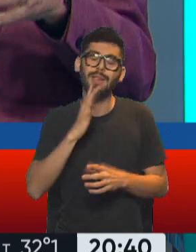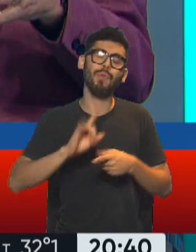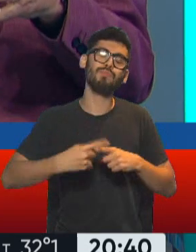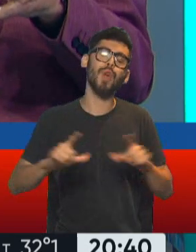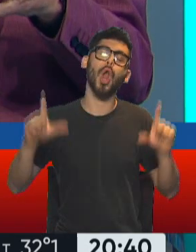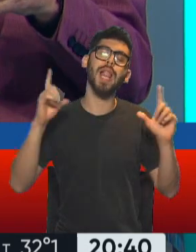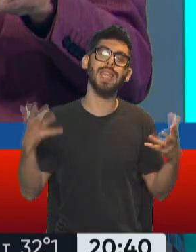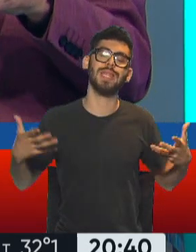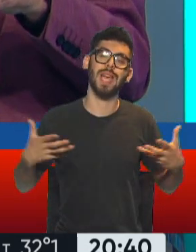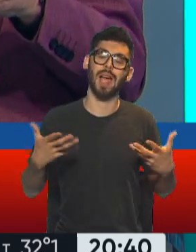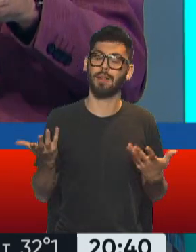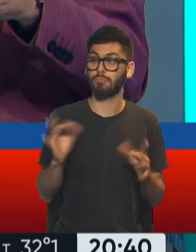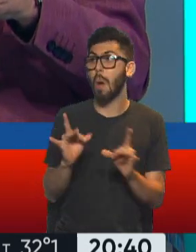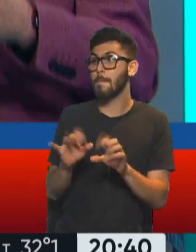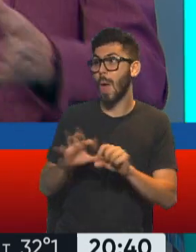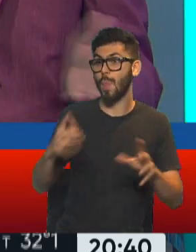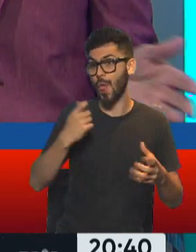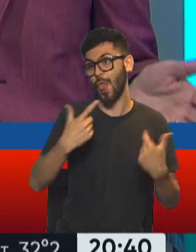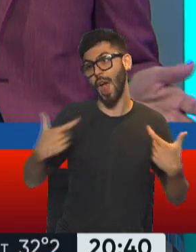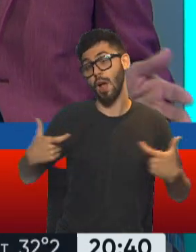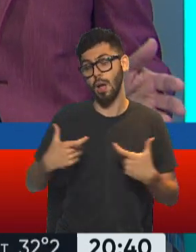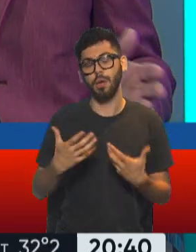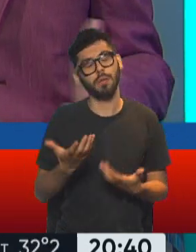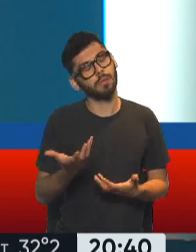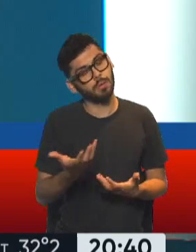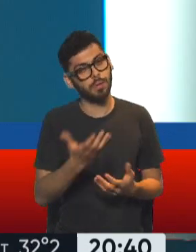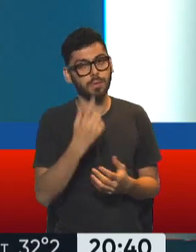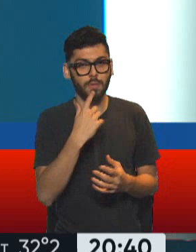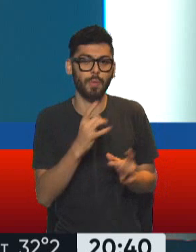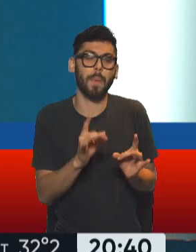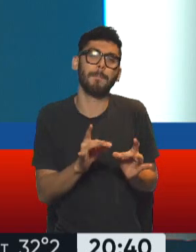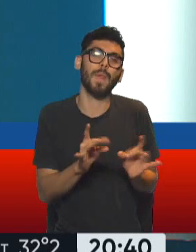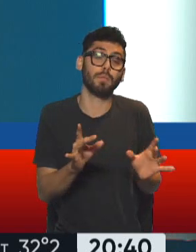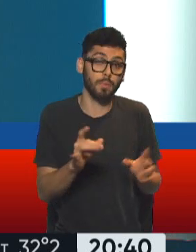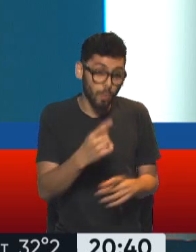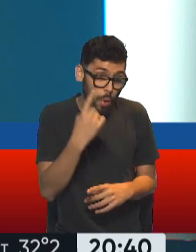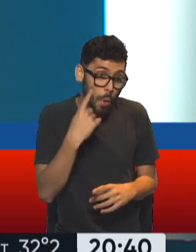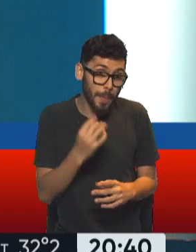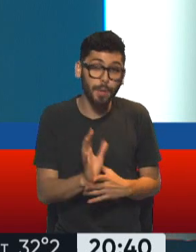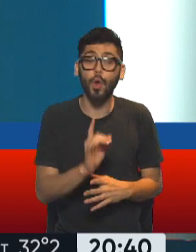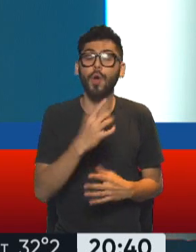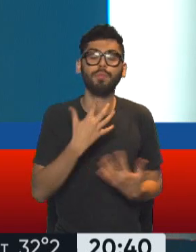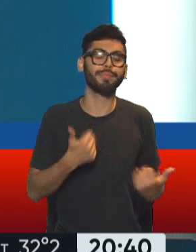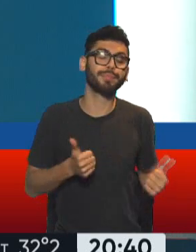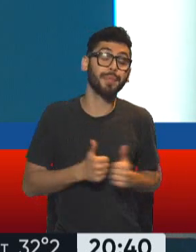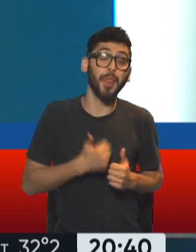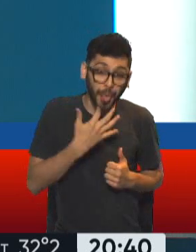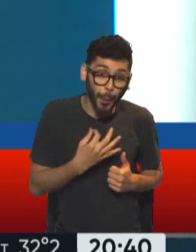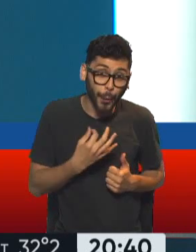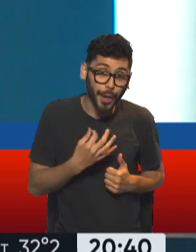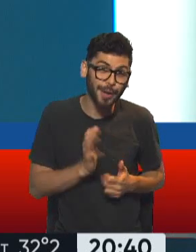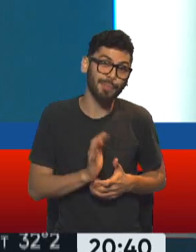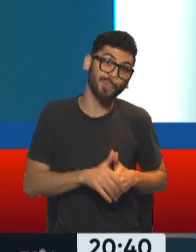en el tema de la pandemia inicial - crees que realmente era sincero se será parte de la pandemia